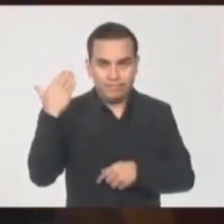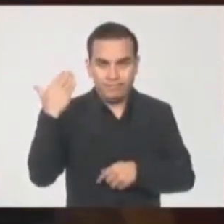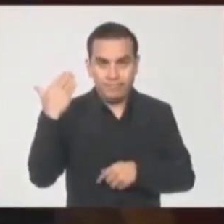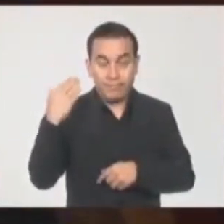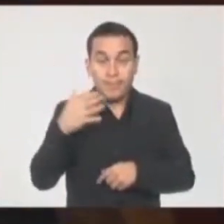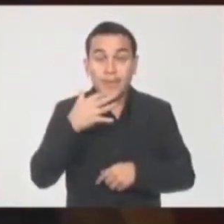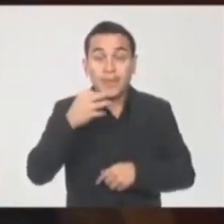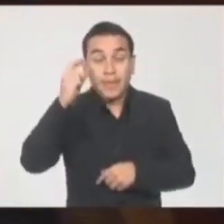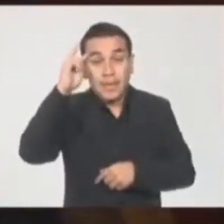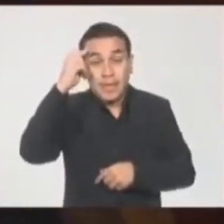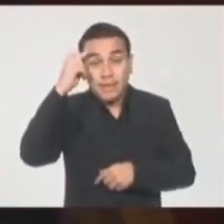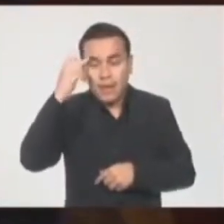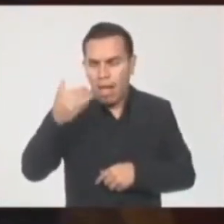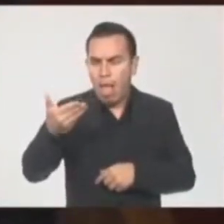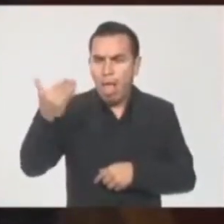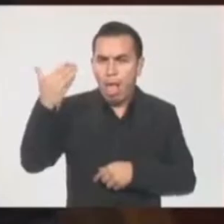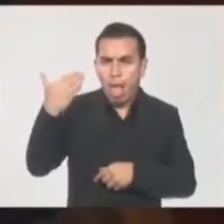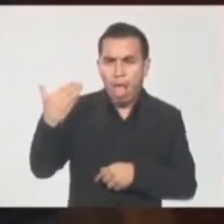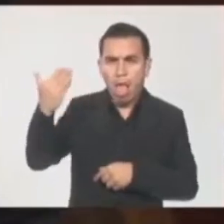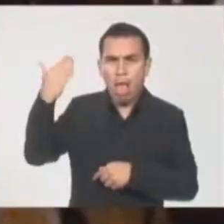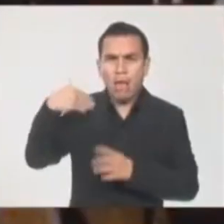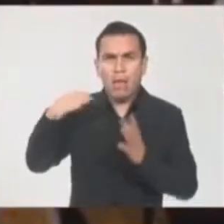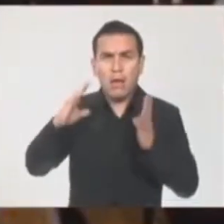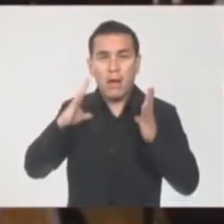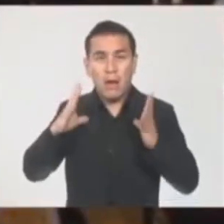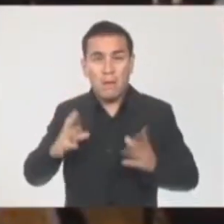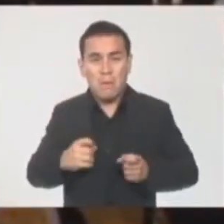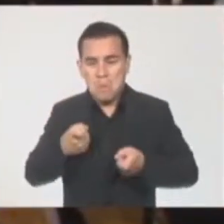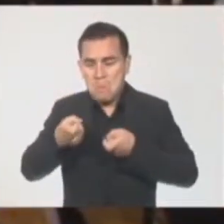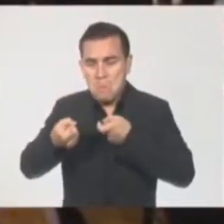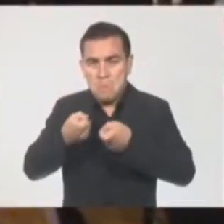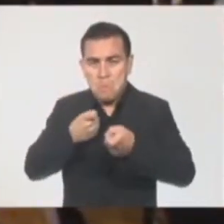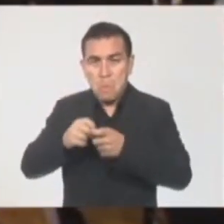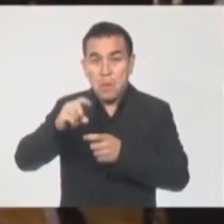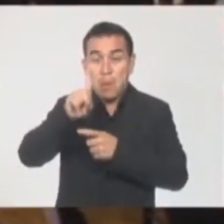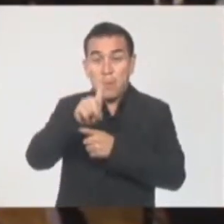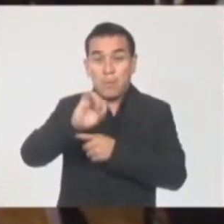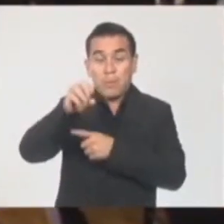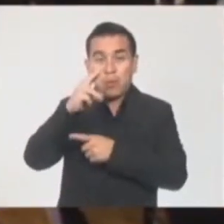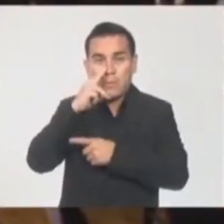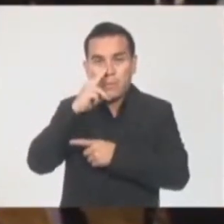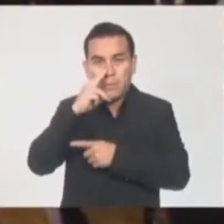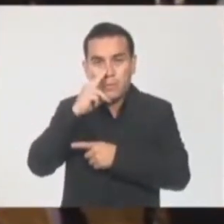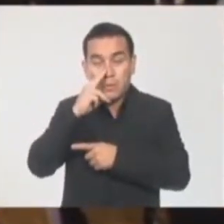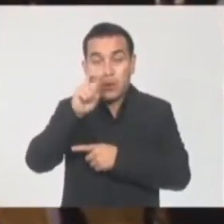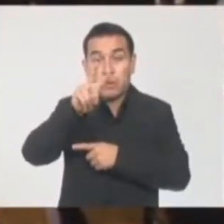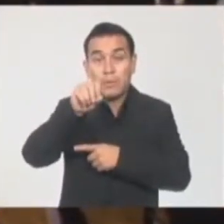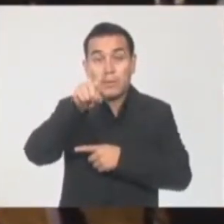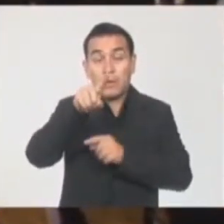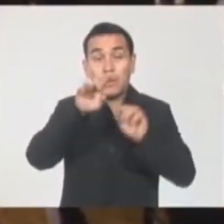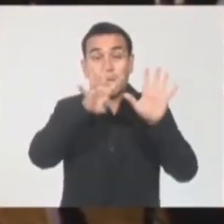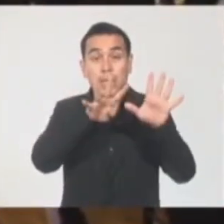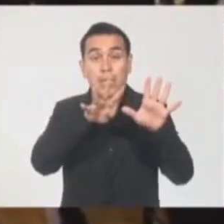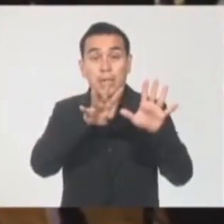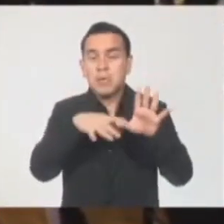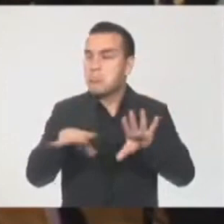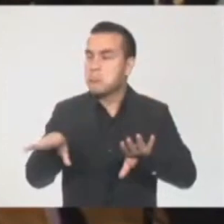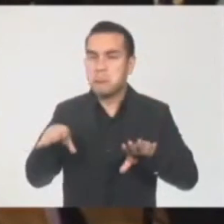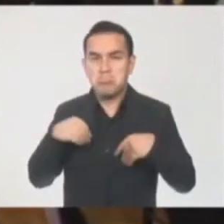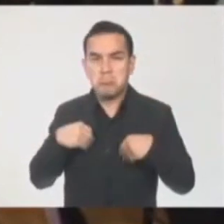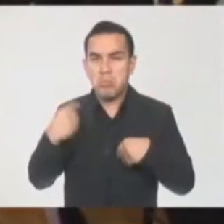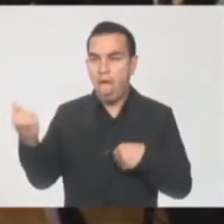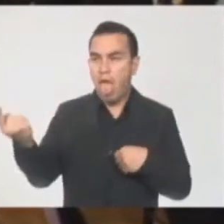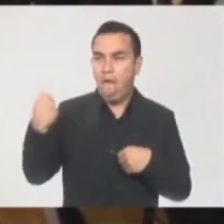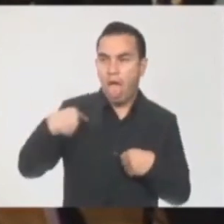Por tantos años, ellos gobernaron todo. El 1 de junio de 2019 dejaron de tener un presidente que hacía lo que ellos